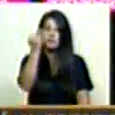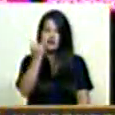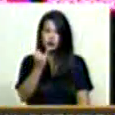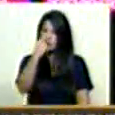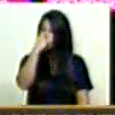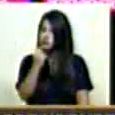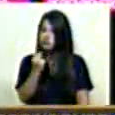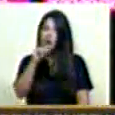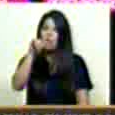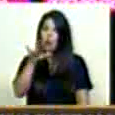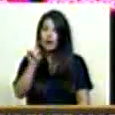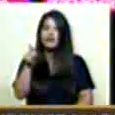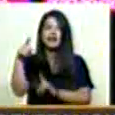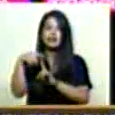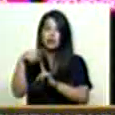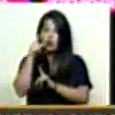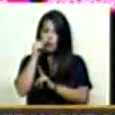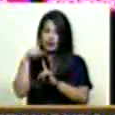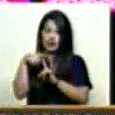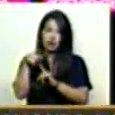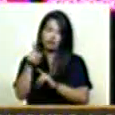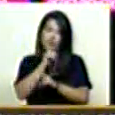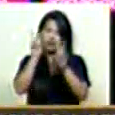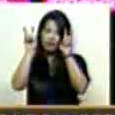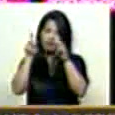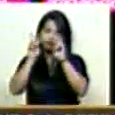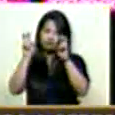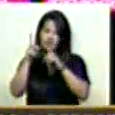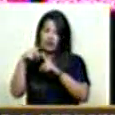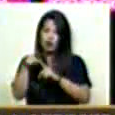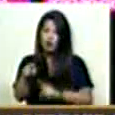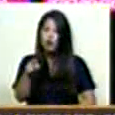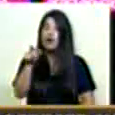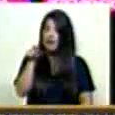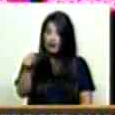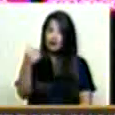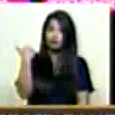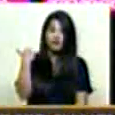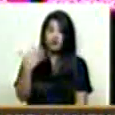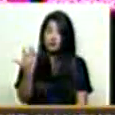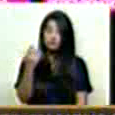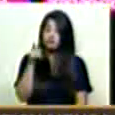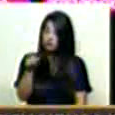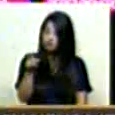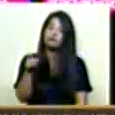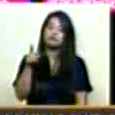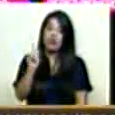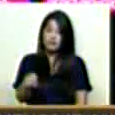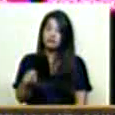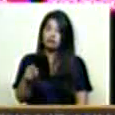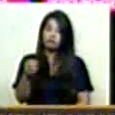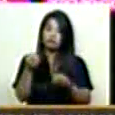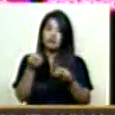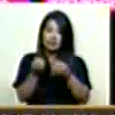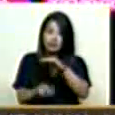el tío también encargados de suministrar aspectos